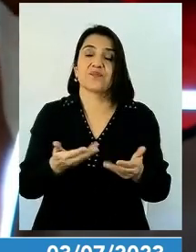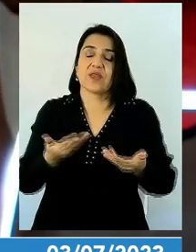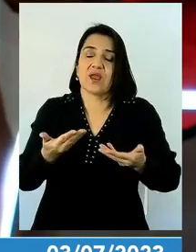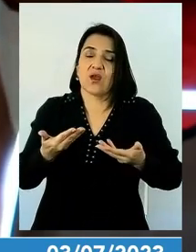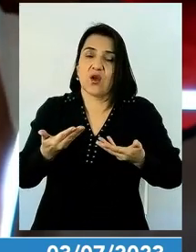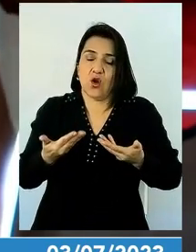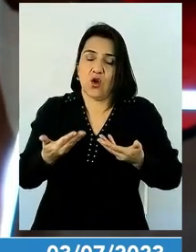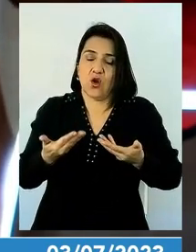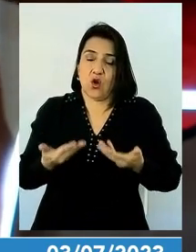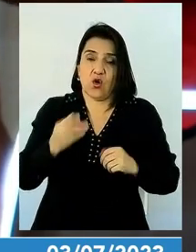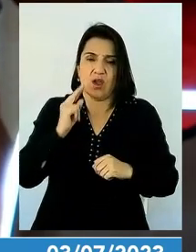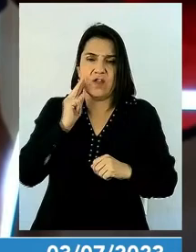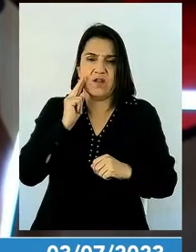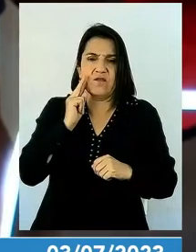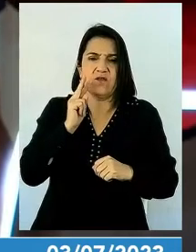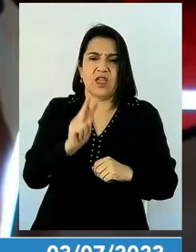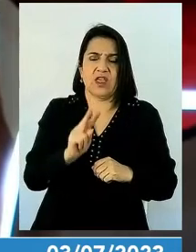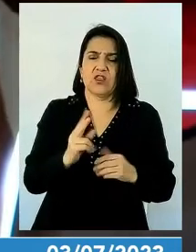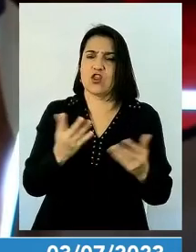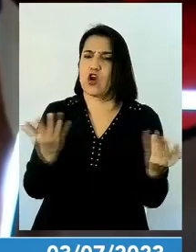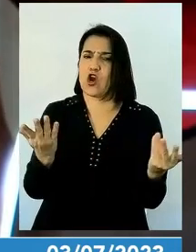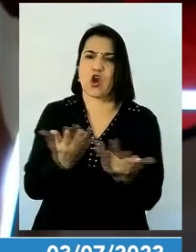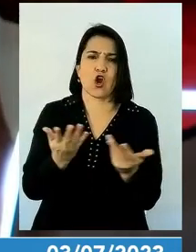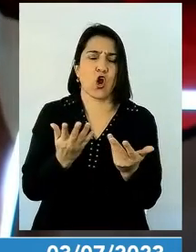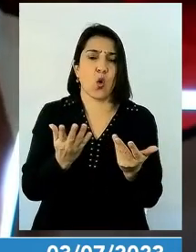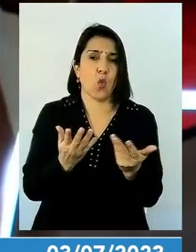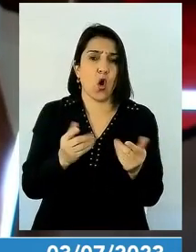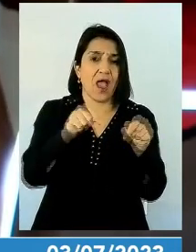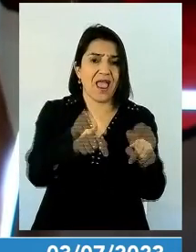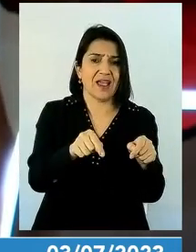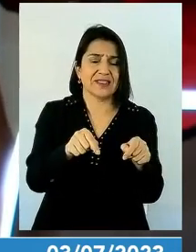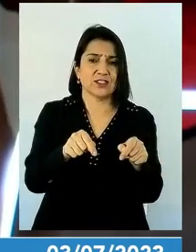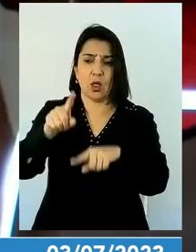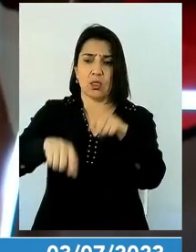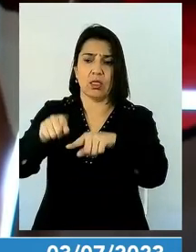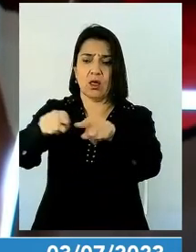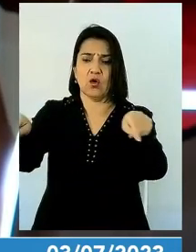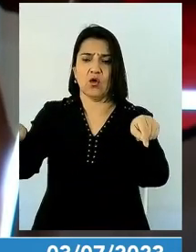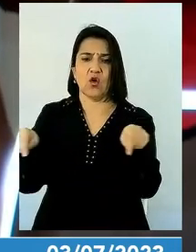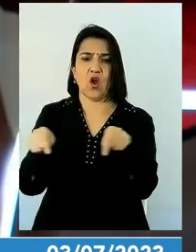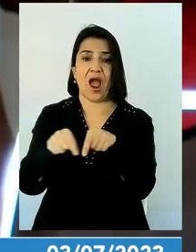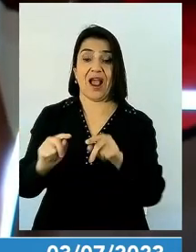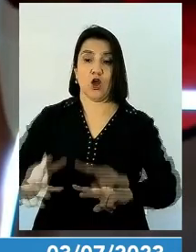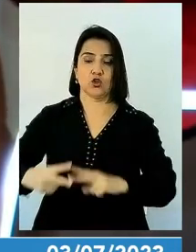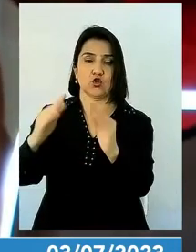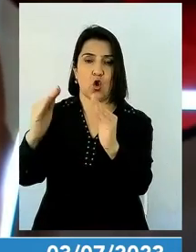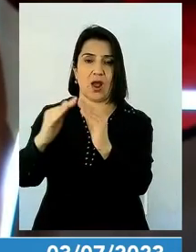en gran medida por las parcelas de agrado la producción agrícola.